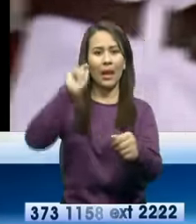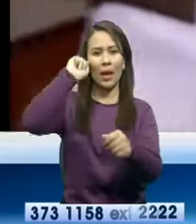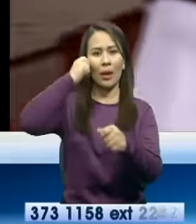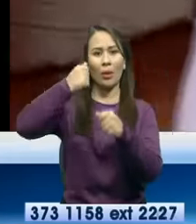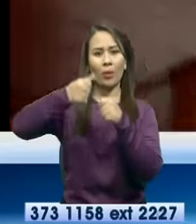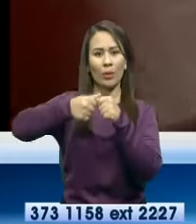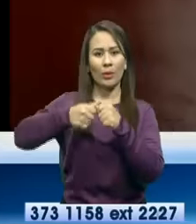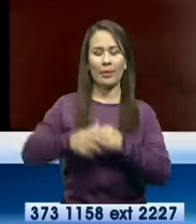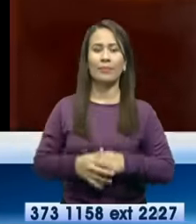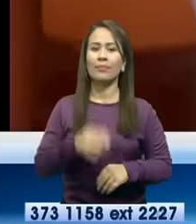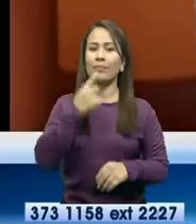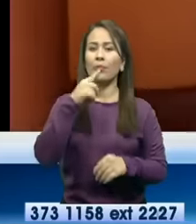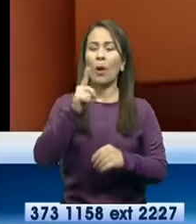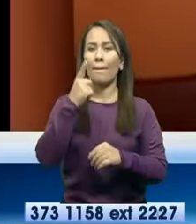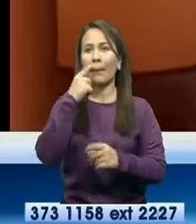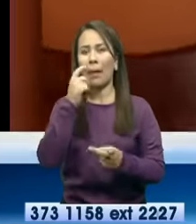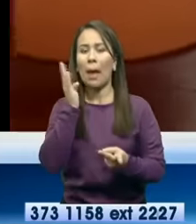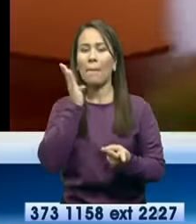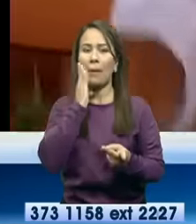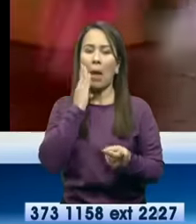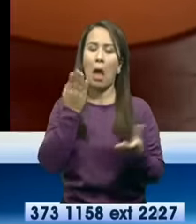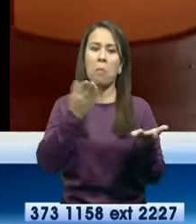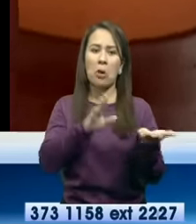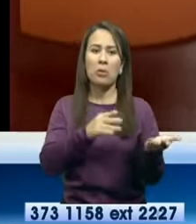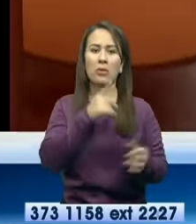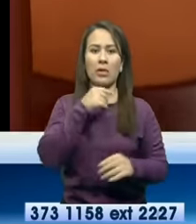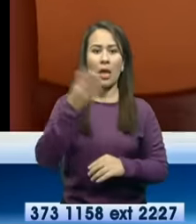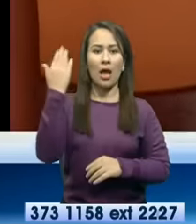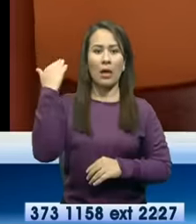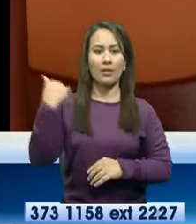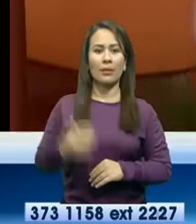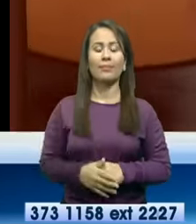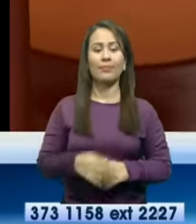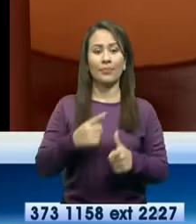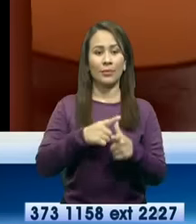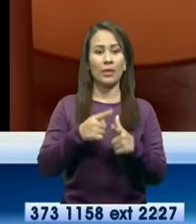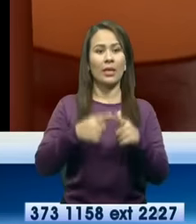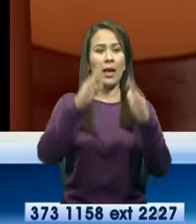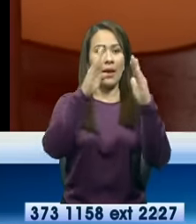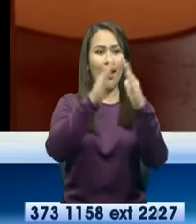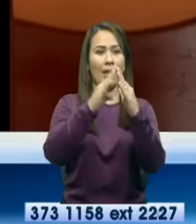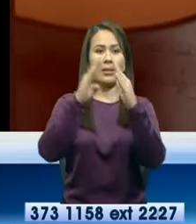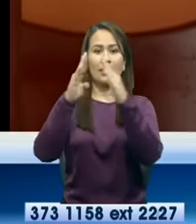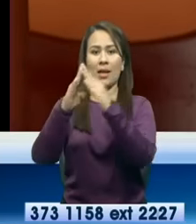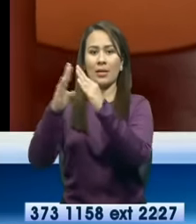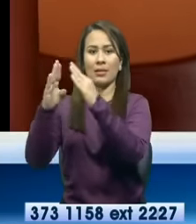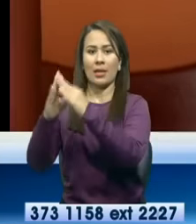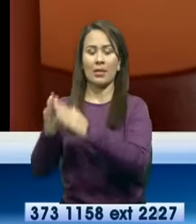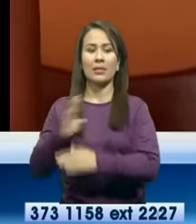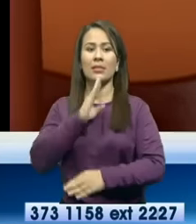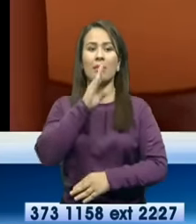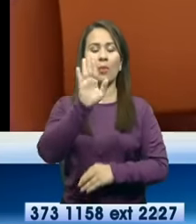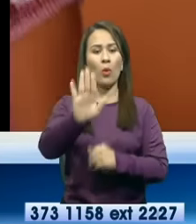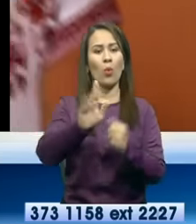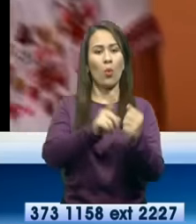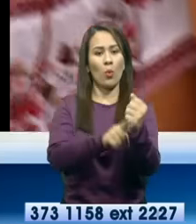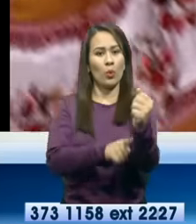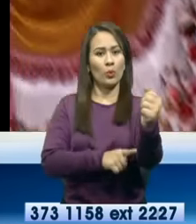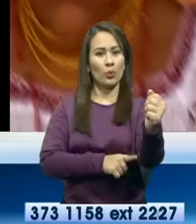acá. Entonces, eso se le da a ellos. Entonces, así andan casa por casa ellos. Esa es una costumbre